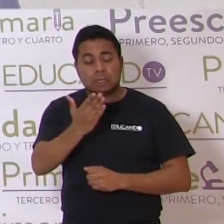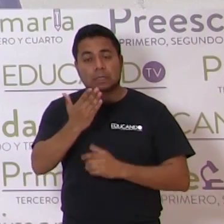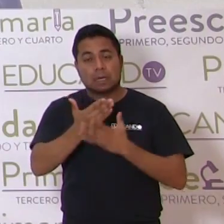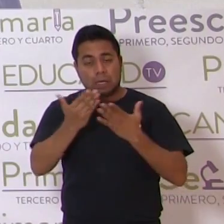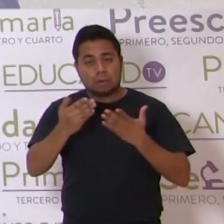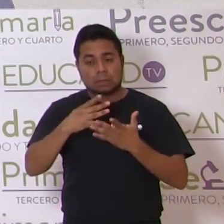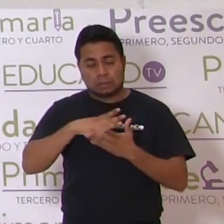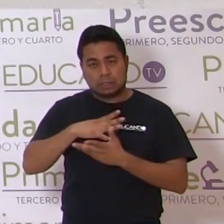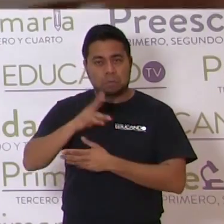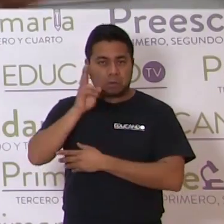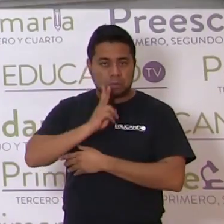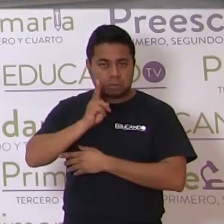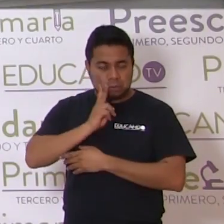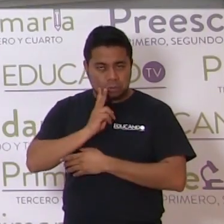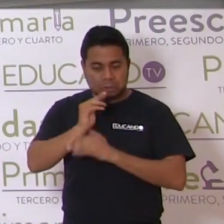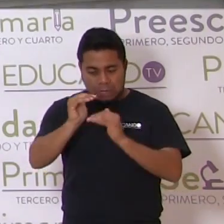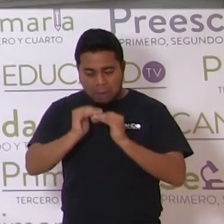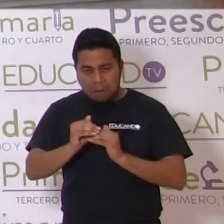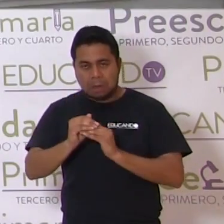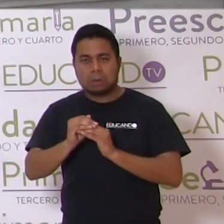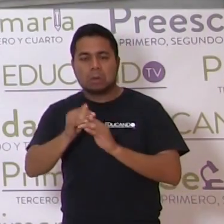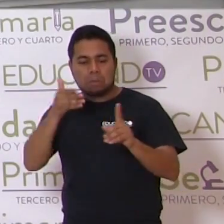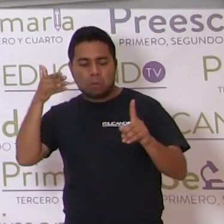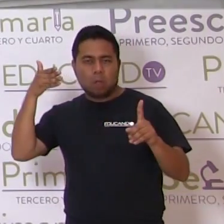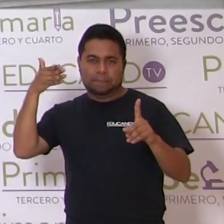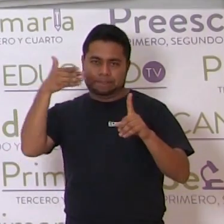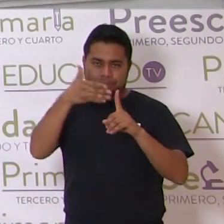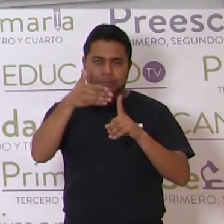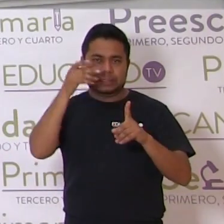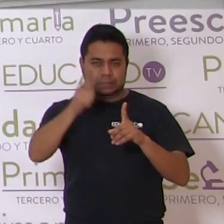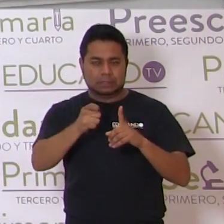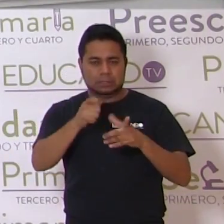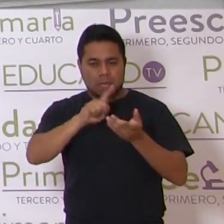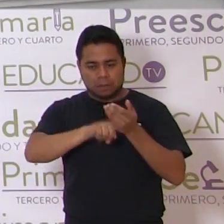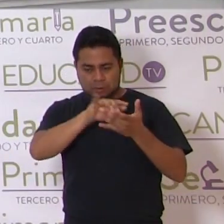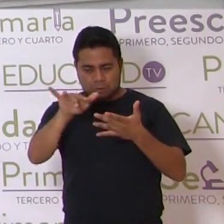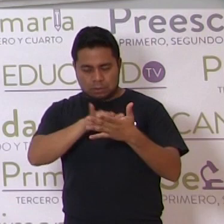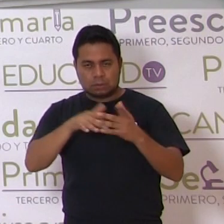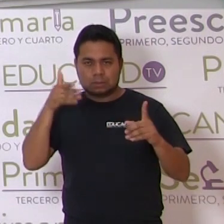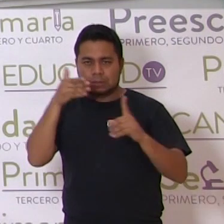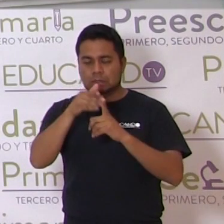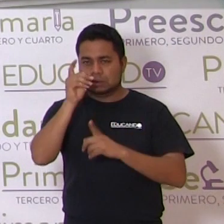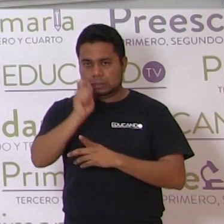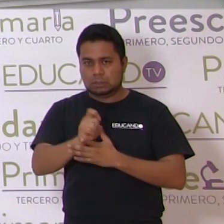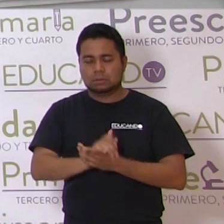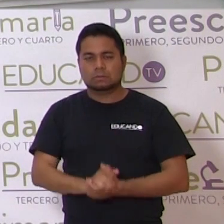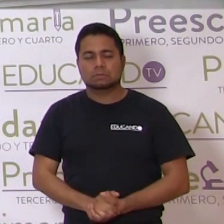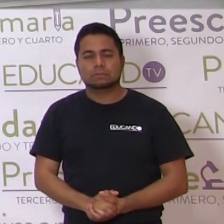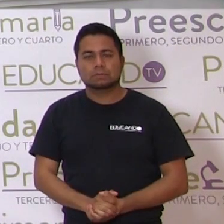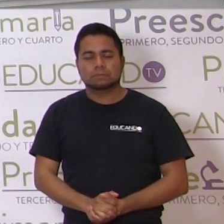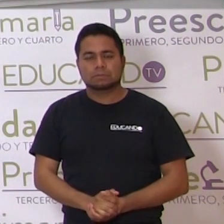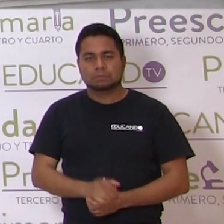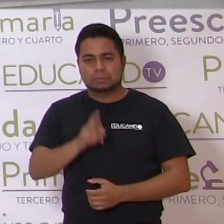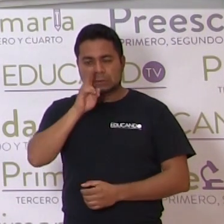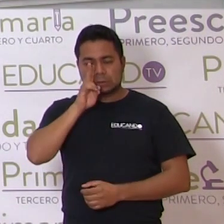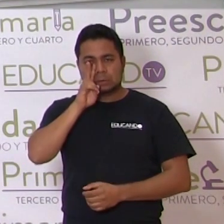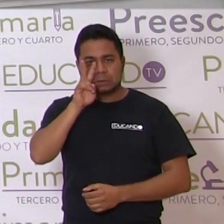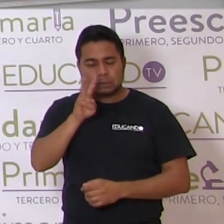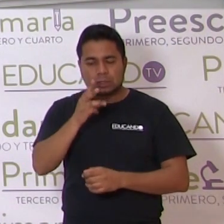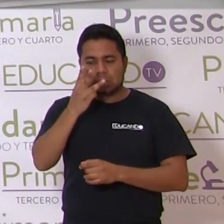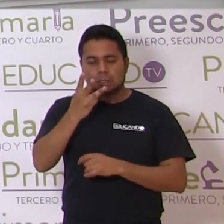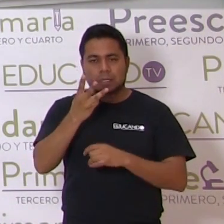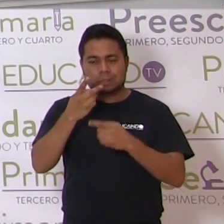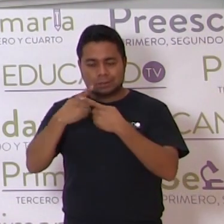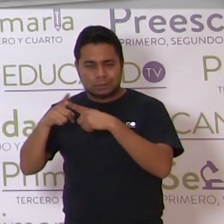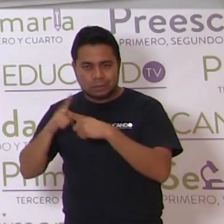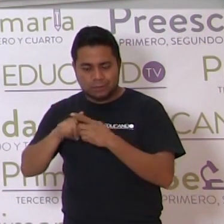ver el objetivo. El objetivo aquí en este texto dice: observar los tres estados físicos